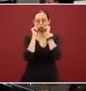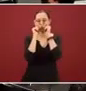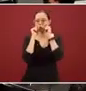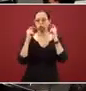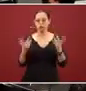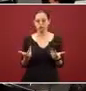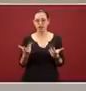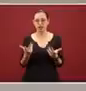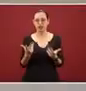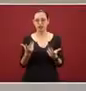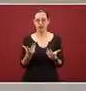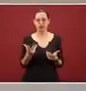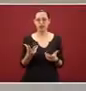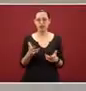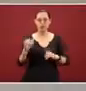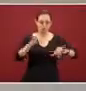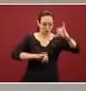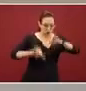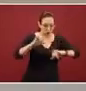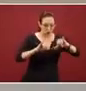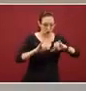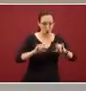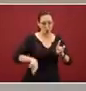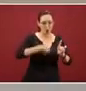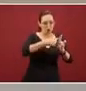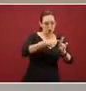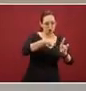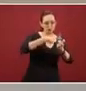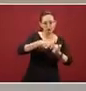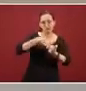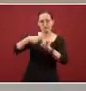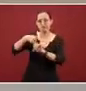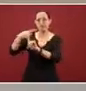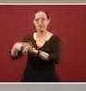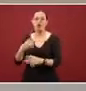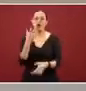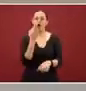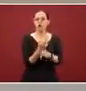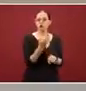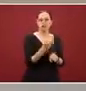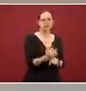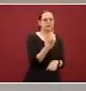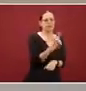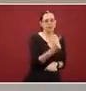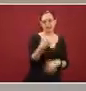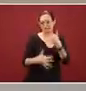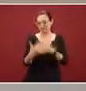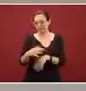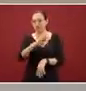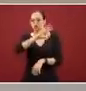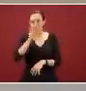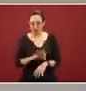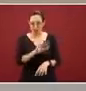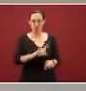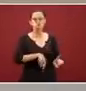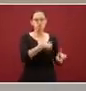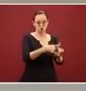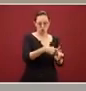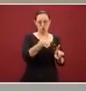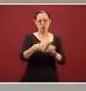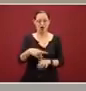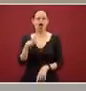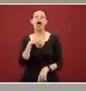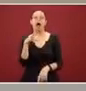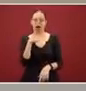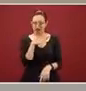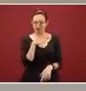porcentaje de positividad de las pruebas. Actualmente vamos entre el 7 y el 15% de porcentaje de positividad. En